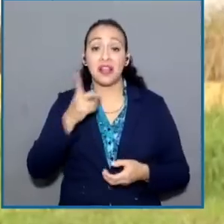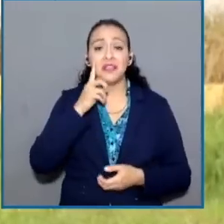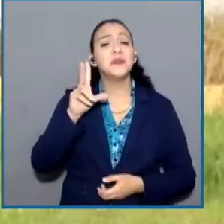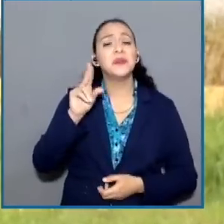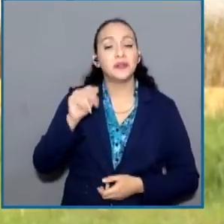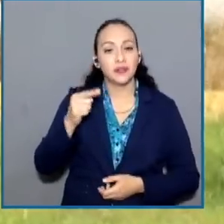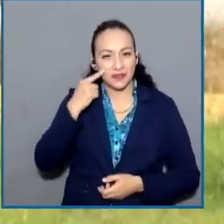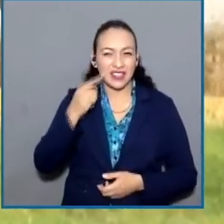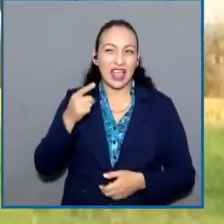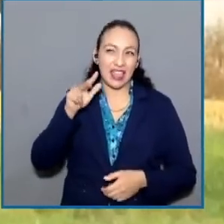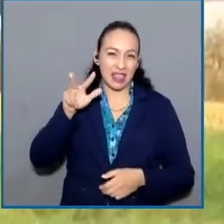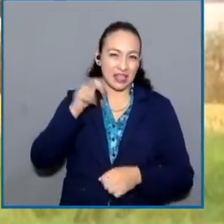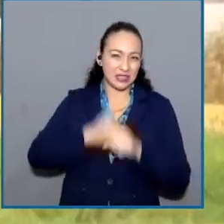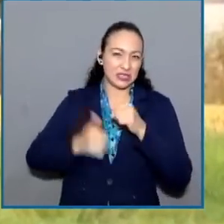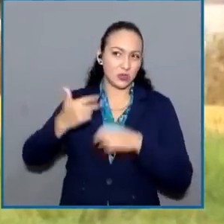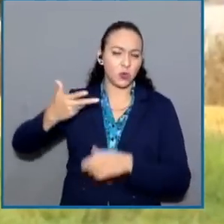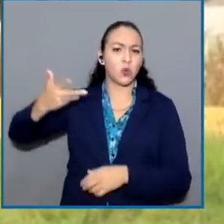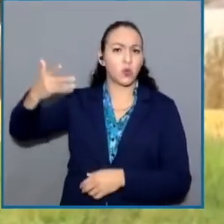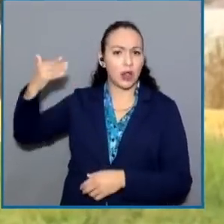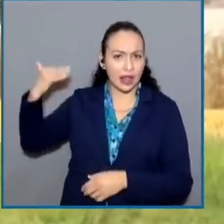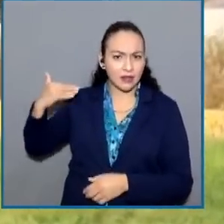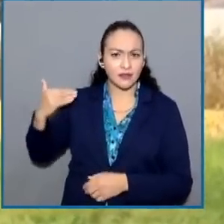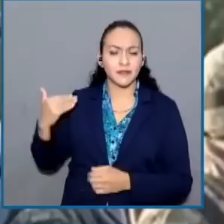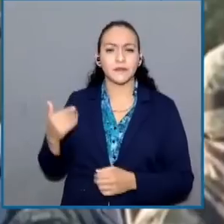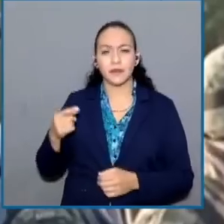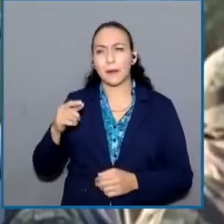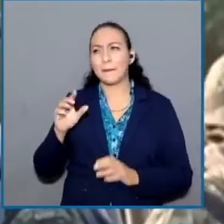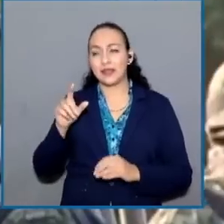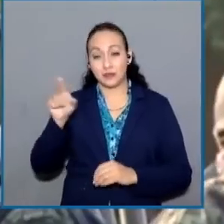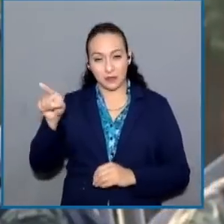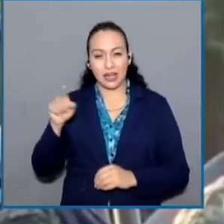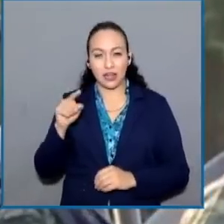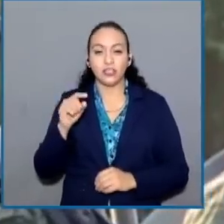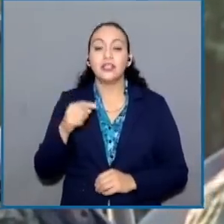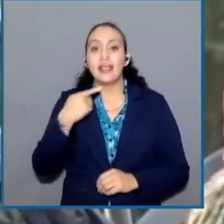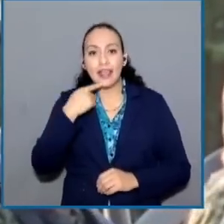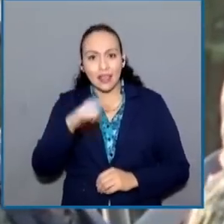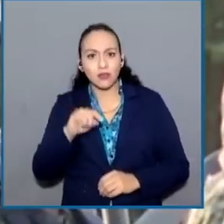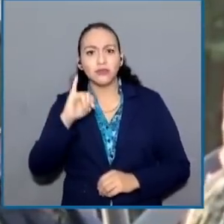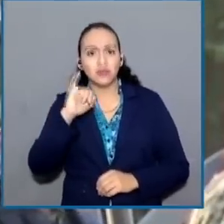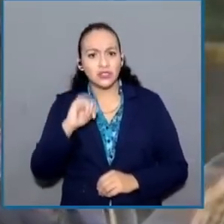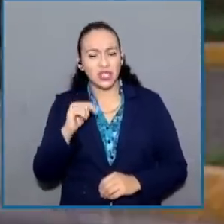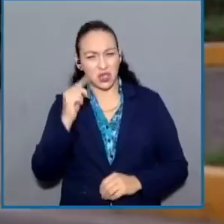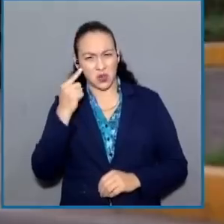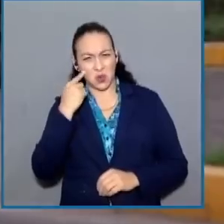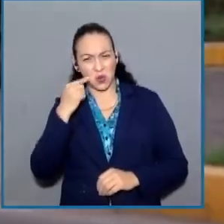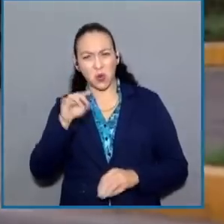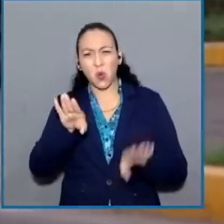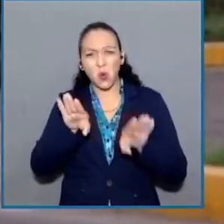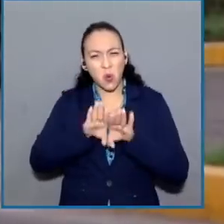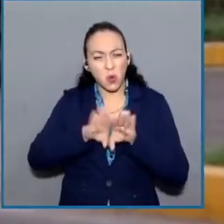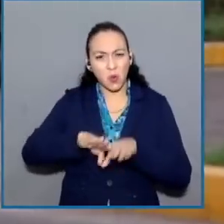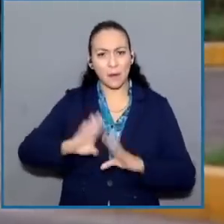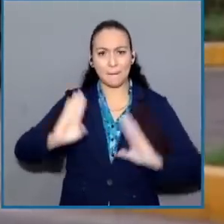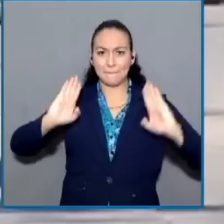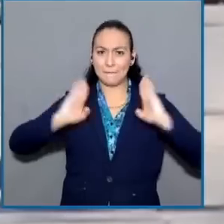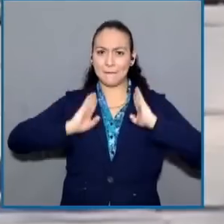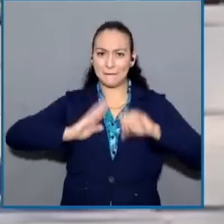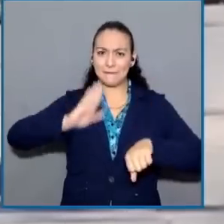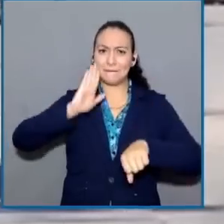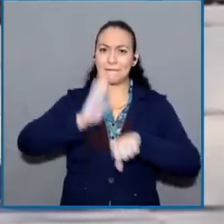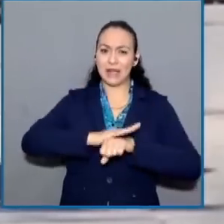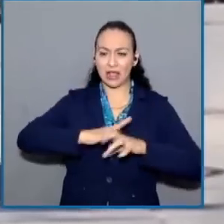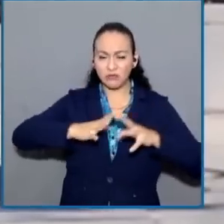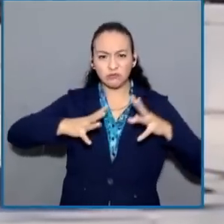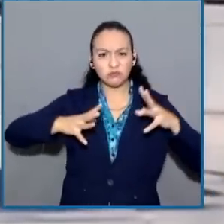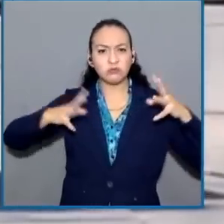Amnistía Internacional desde hace más de 20 años ha denunciado los riesgos que implica la presencia de militares en tareas de seguridad en el